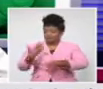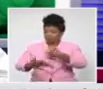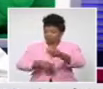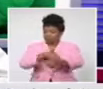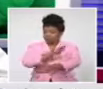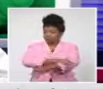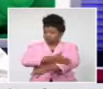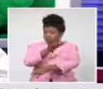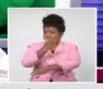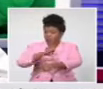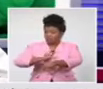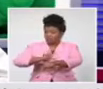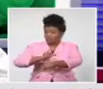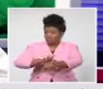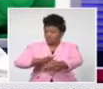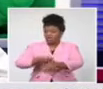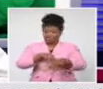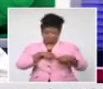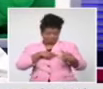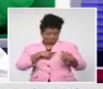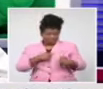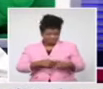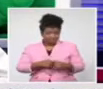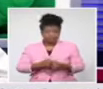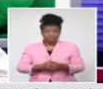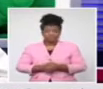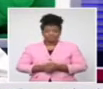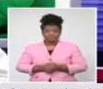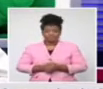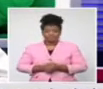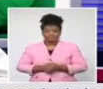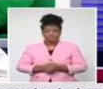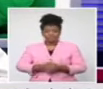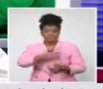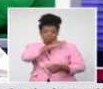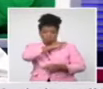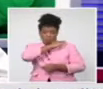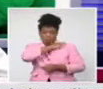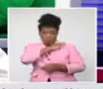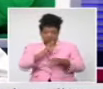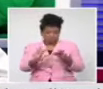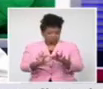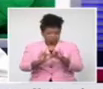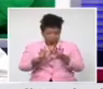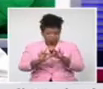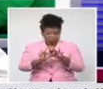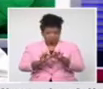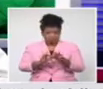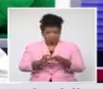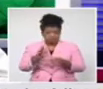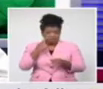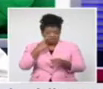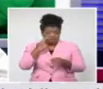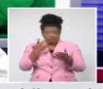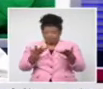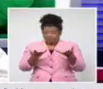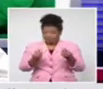enfermedad cerebrovascular isquémica, enfermedad pulmonar obstructiva crónica, realmente muchos factores de